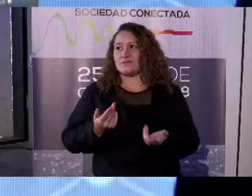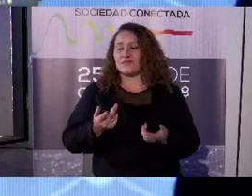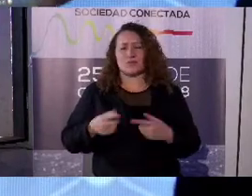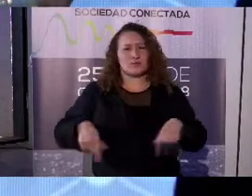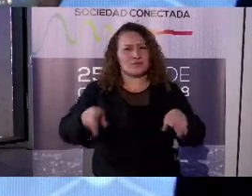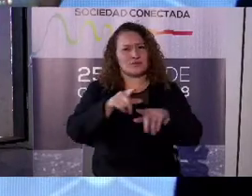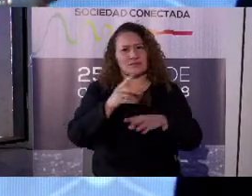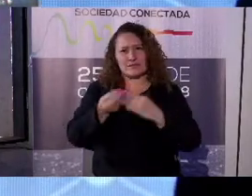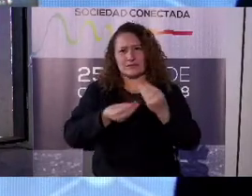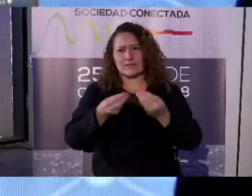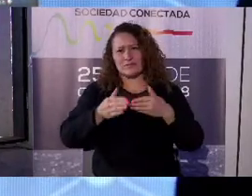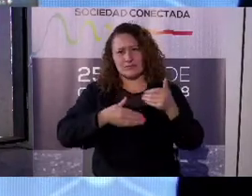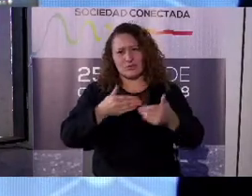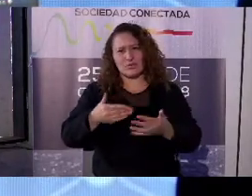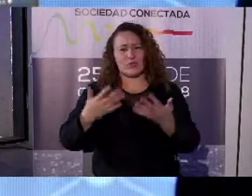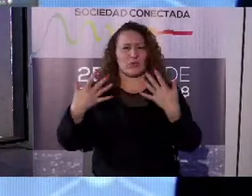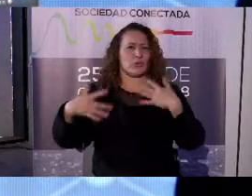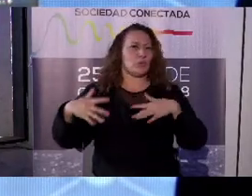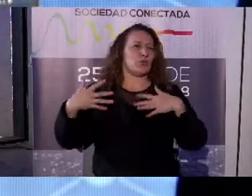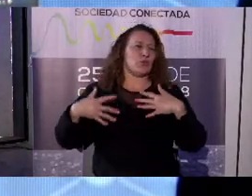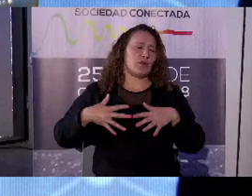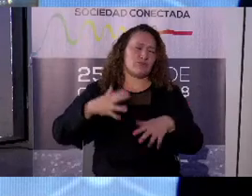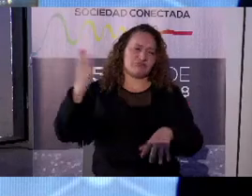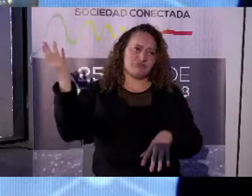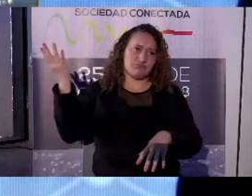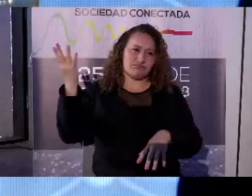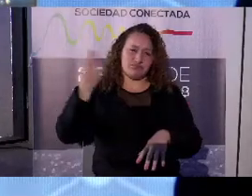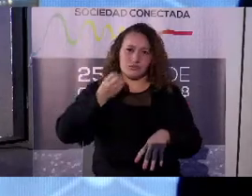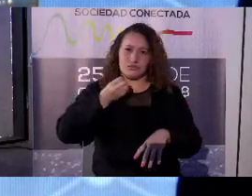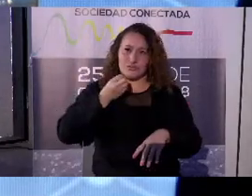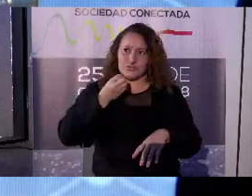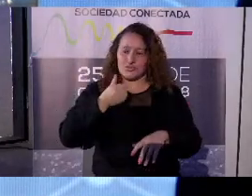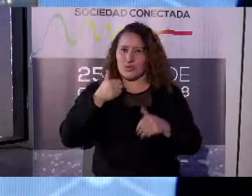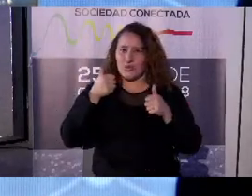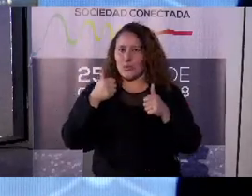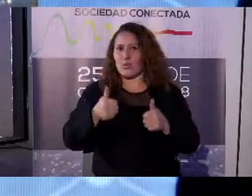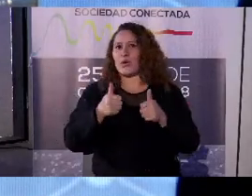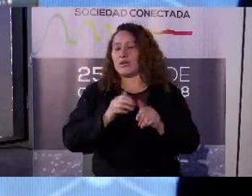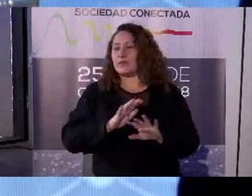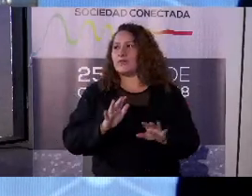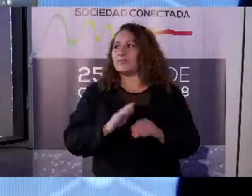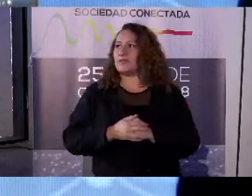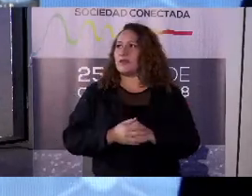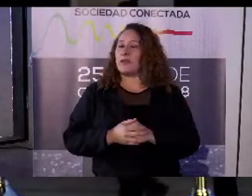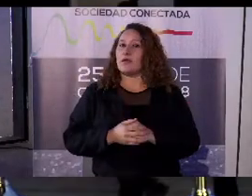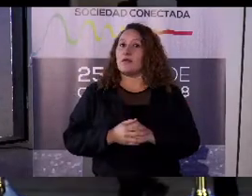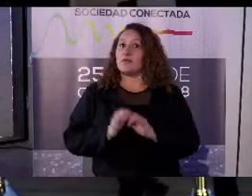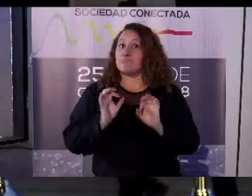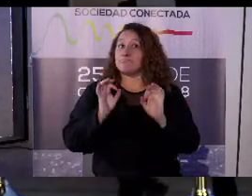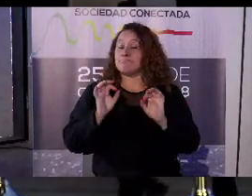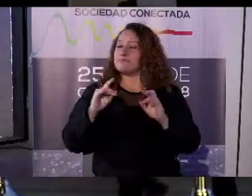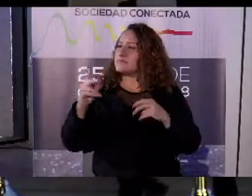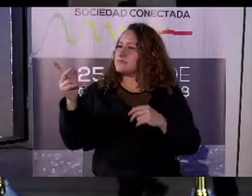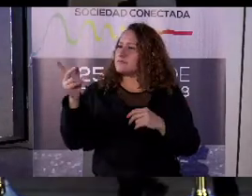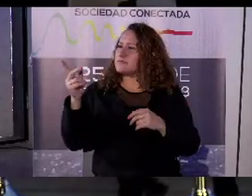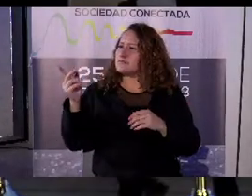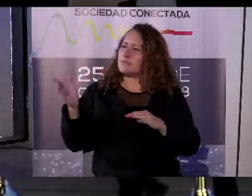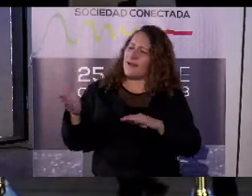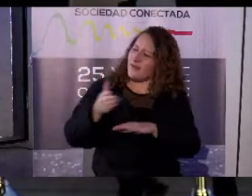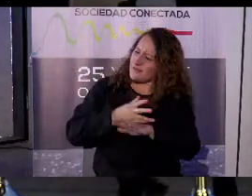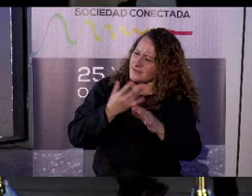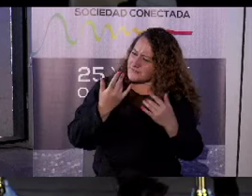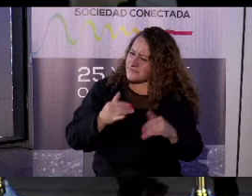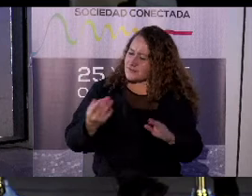fantástico realmente antes de cerrar el panel nada más quisiera referirme a una de las preguntas que hablaba sobre cómo qué